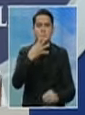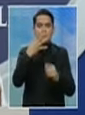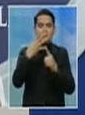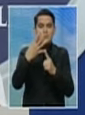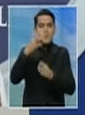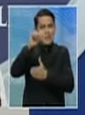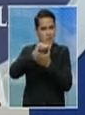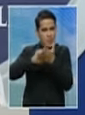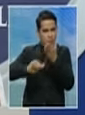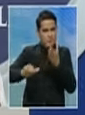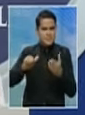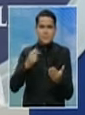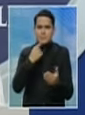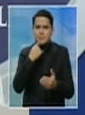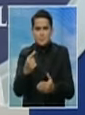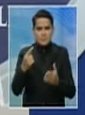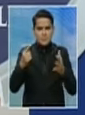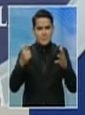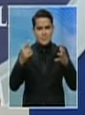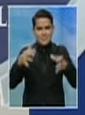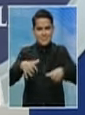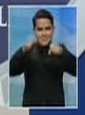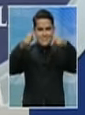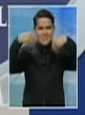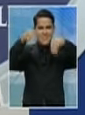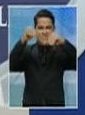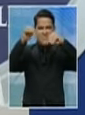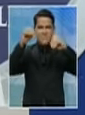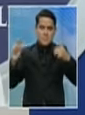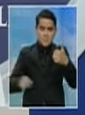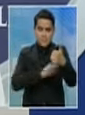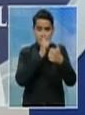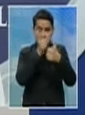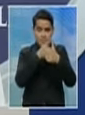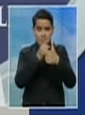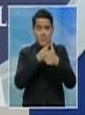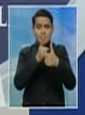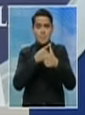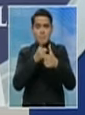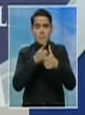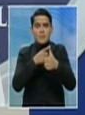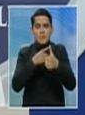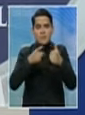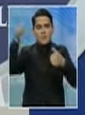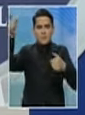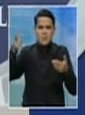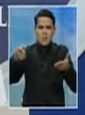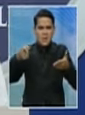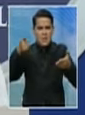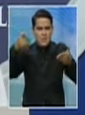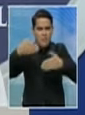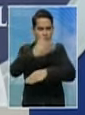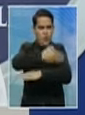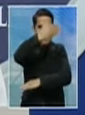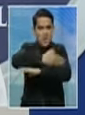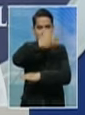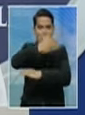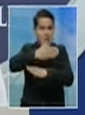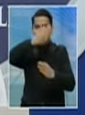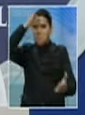Excepciones específicas relacionadas al comercio e industria. 1. Se exceptúa del cierre de fronteras el ingreso de